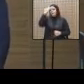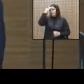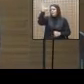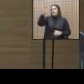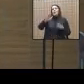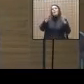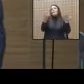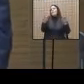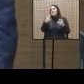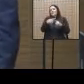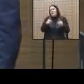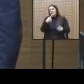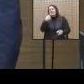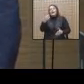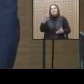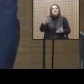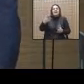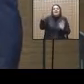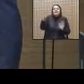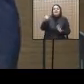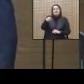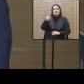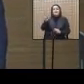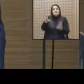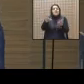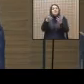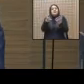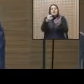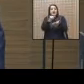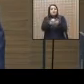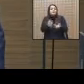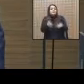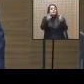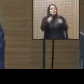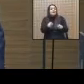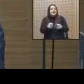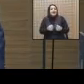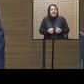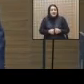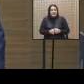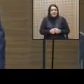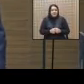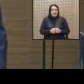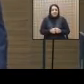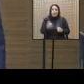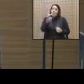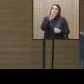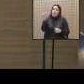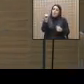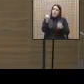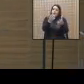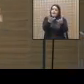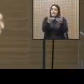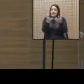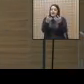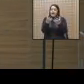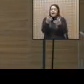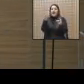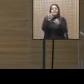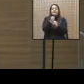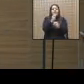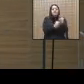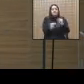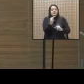pero digamos, se pretendieron que eso sucediera. O pretendían haber hecho una